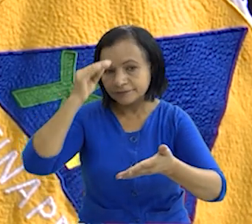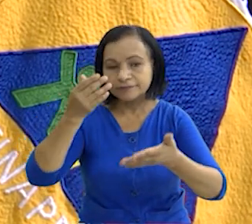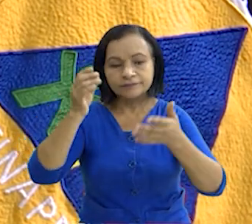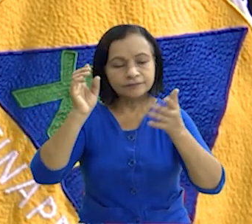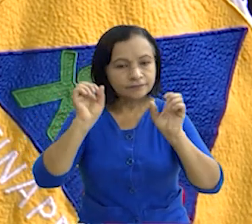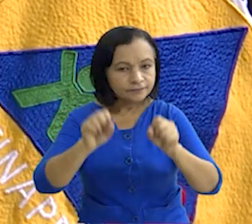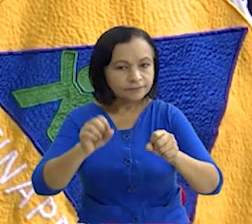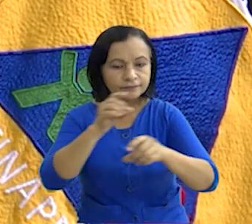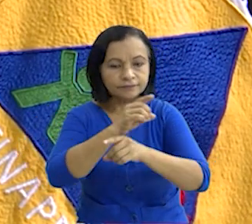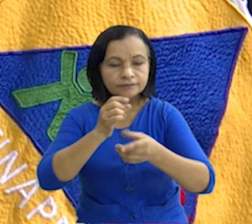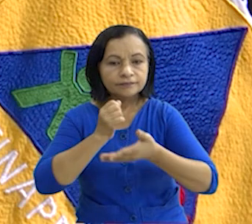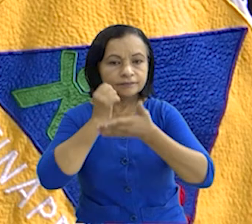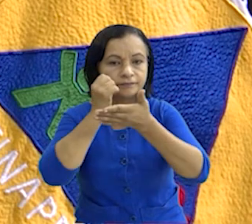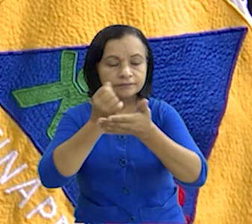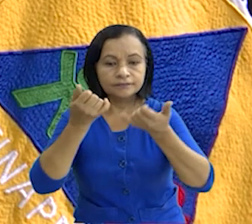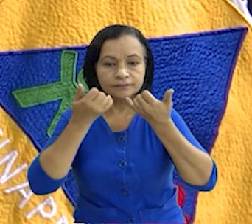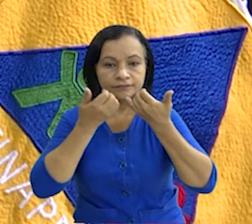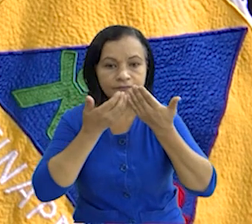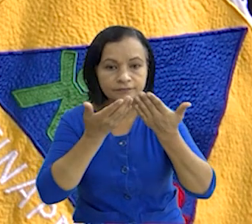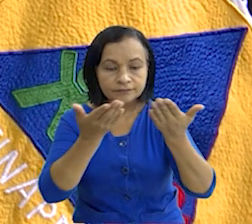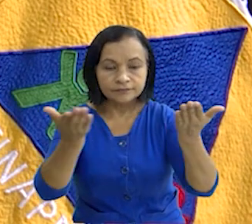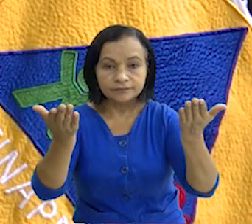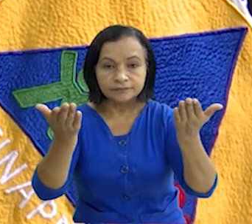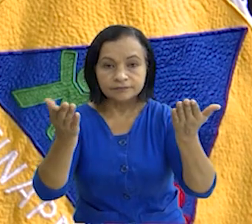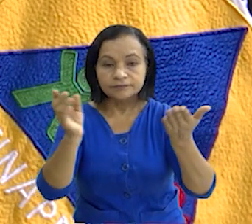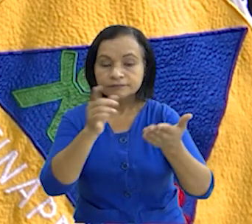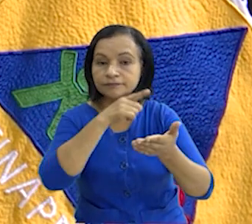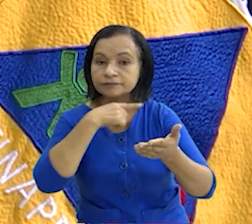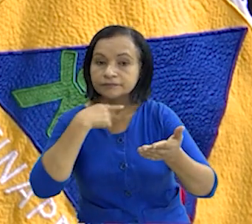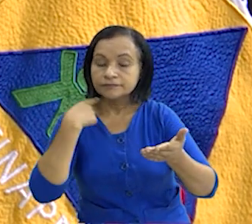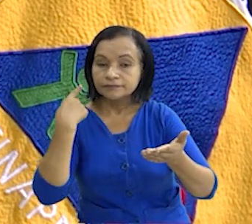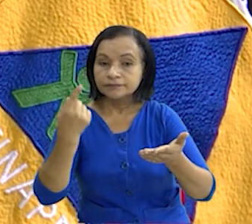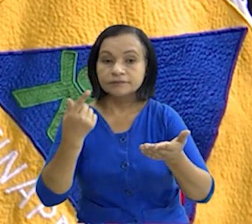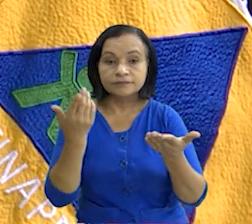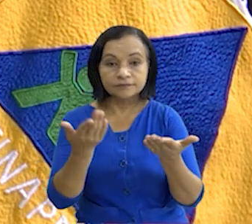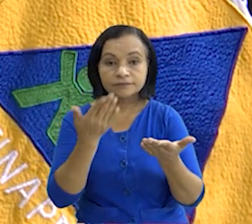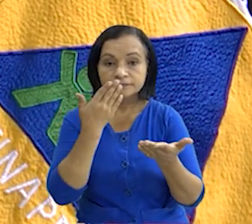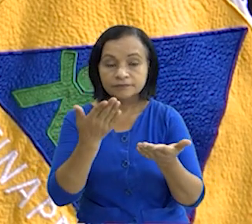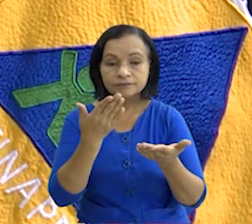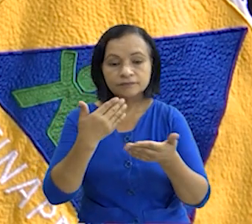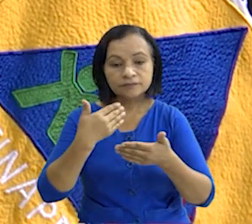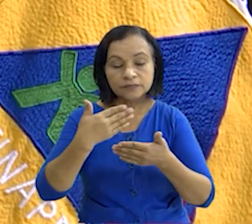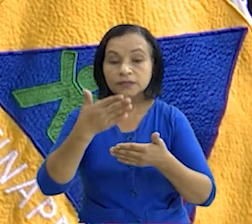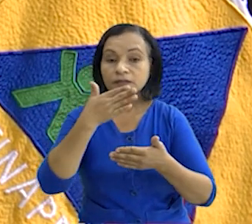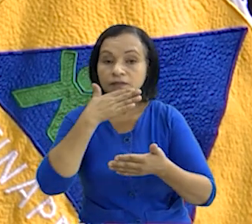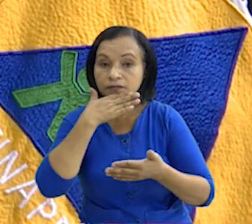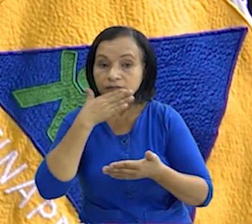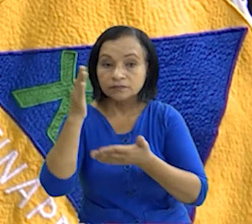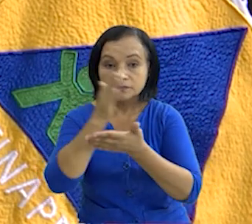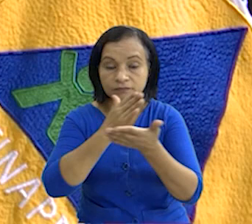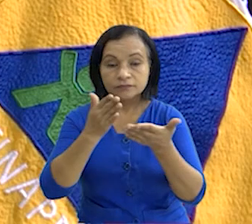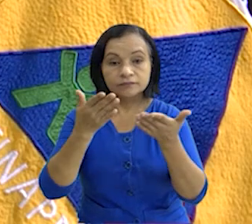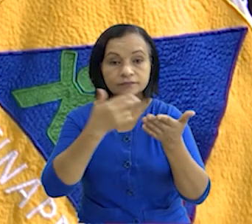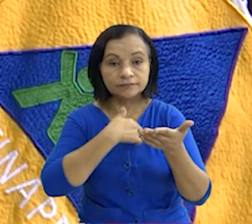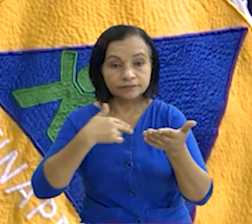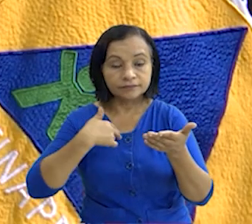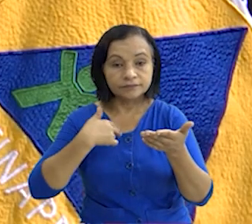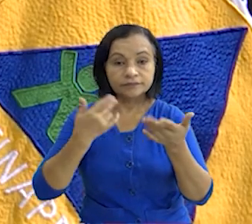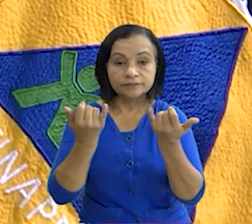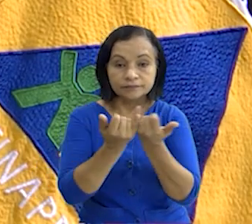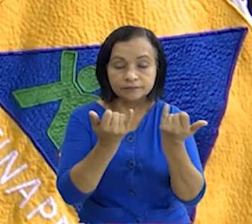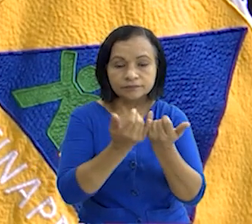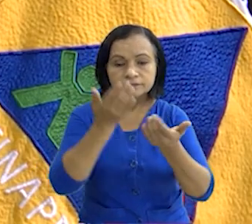de contribuir a divulgar esa información veraz y objetiva durante una emergencia que lleve a la toma